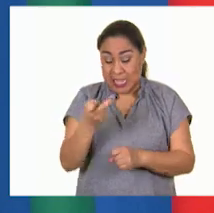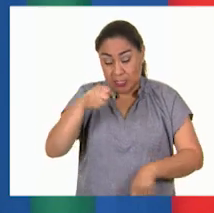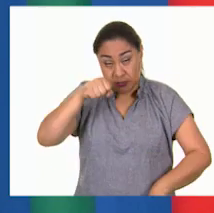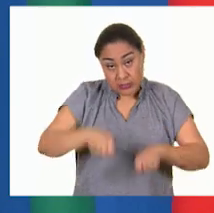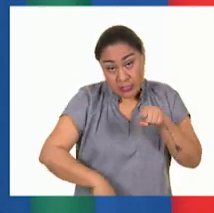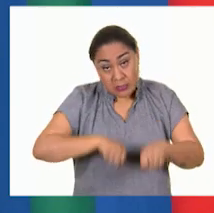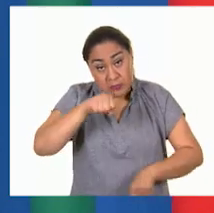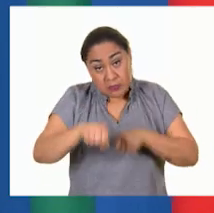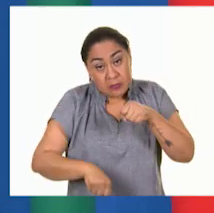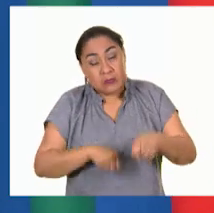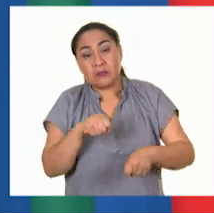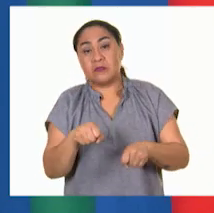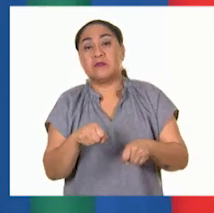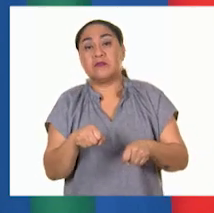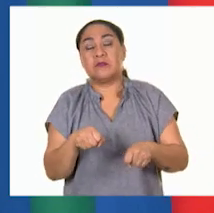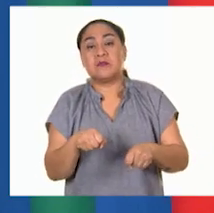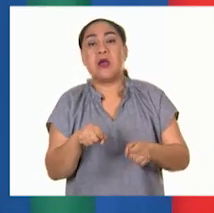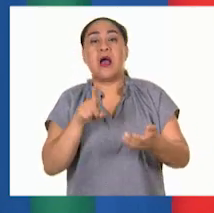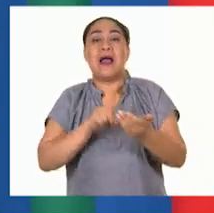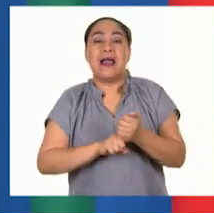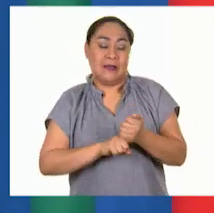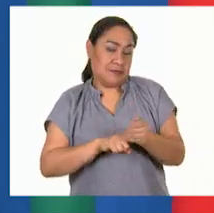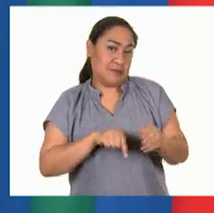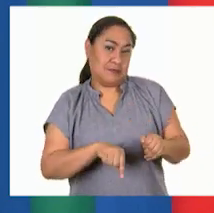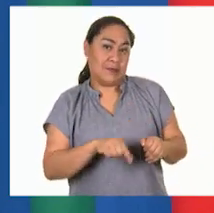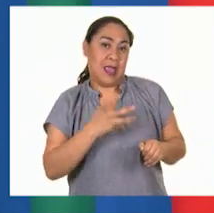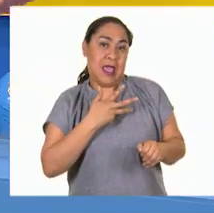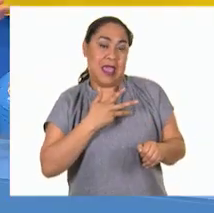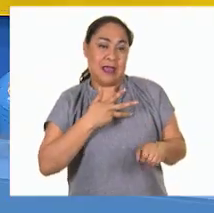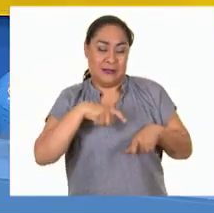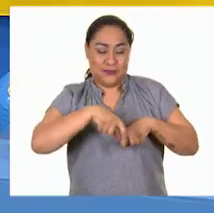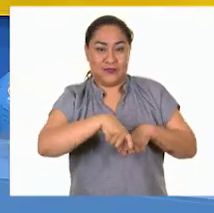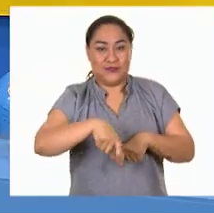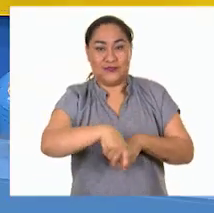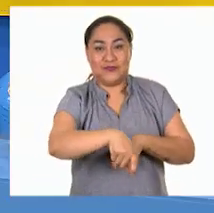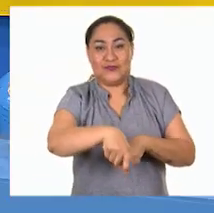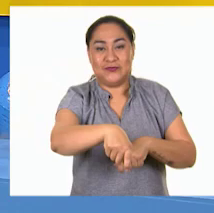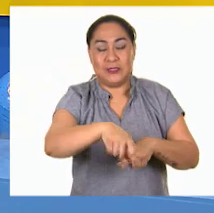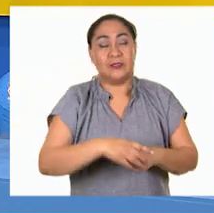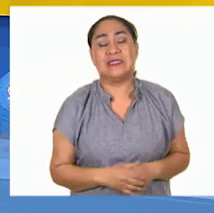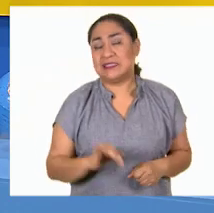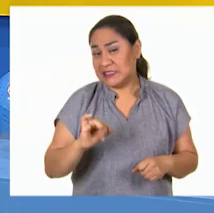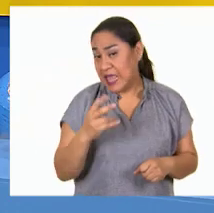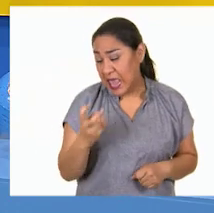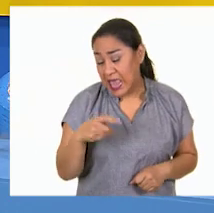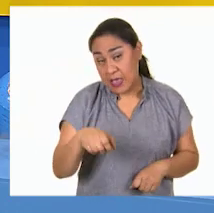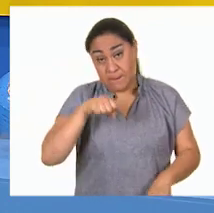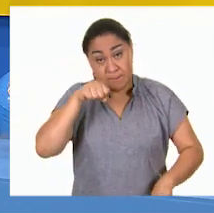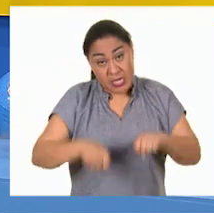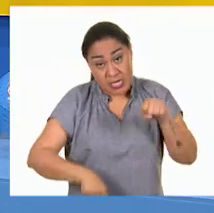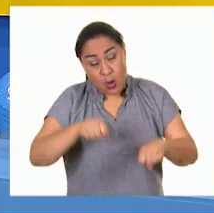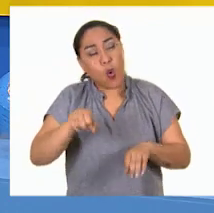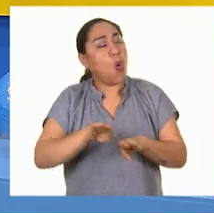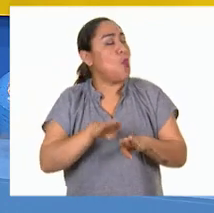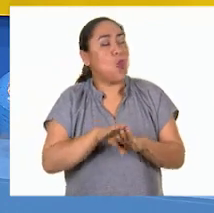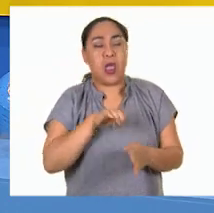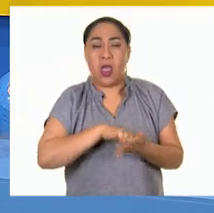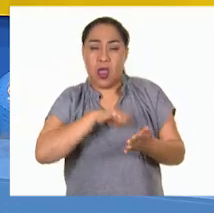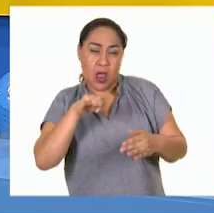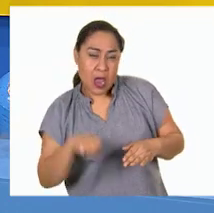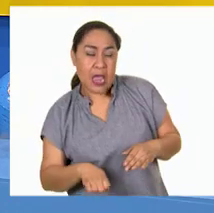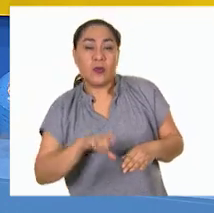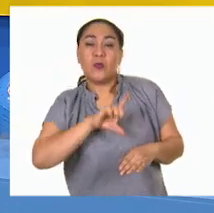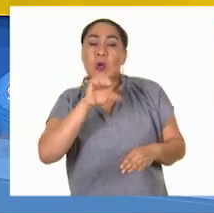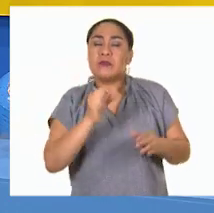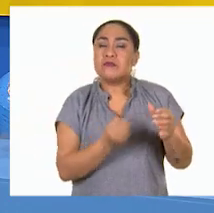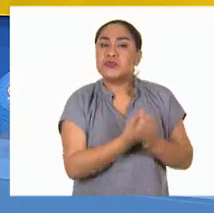deporte que se apoya completamente en un aparato mecánico. Exacto. La bicicleta es un excelente ejemplo de que el desarrollo